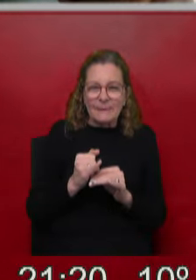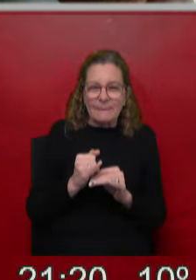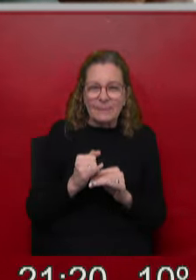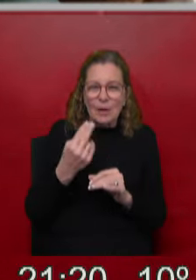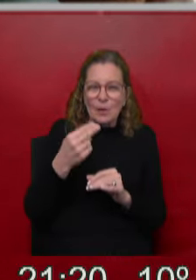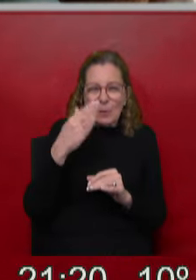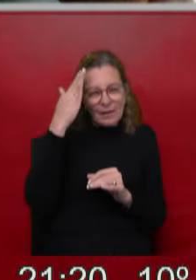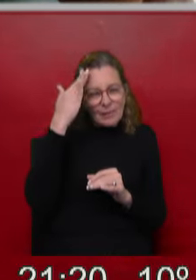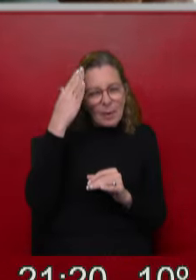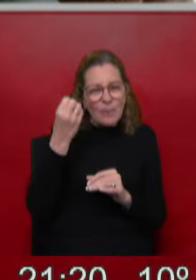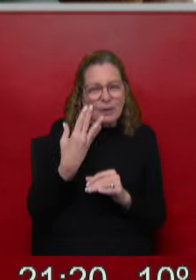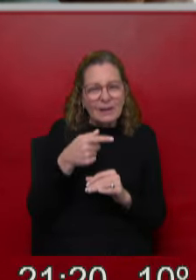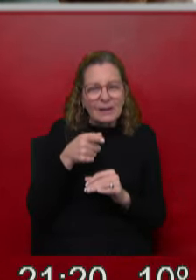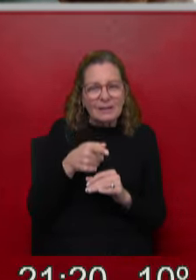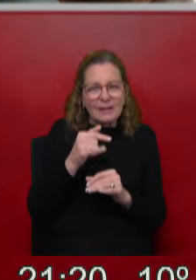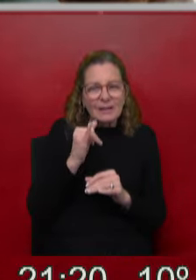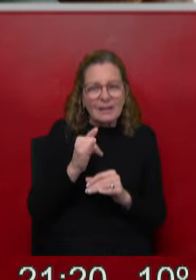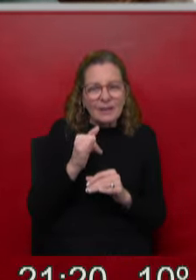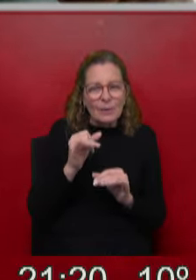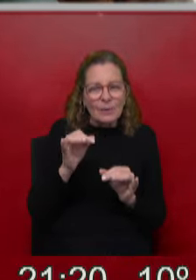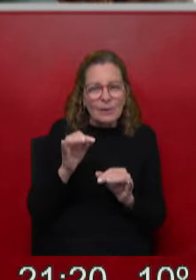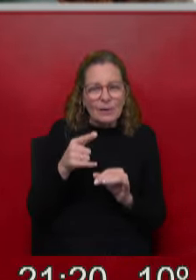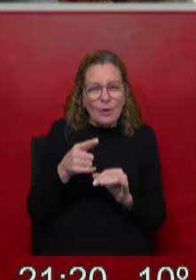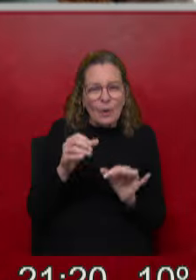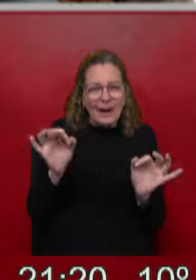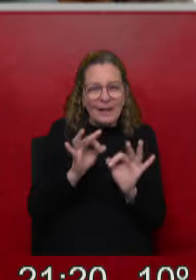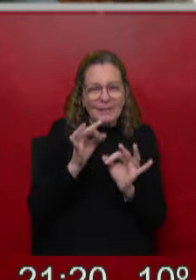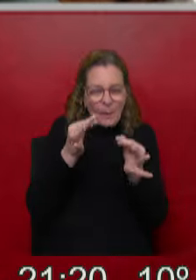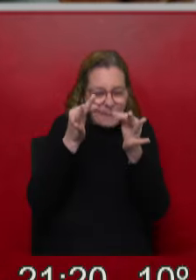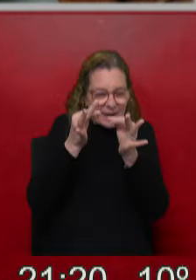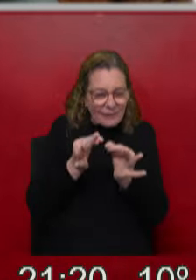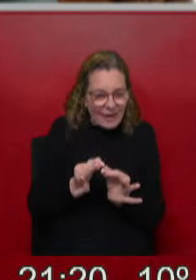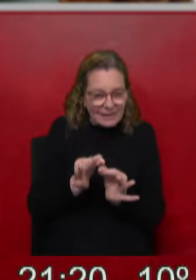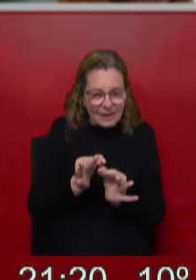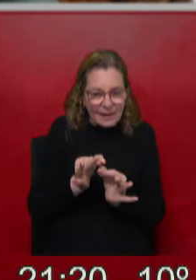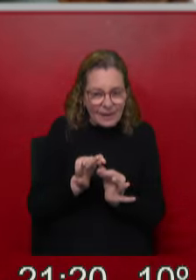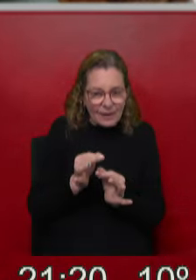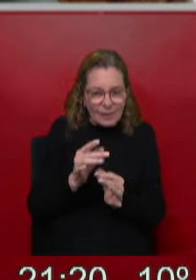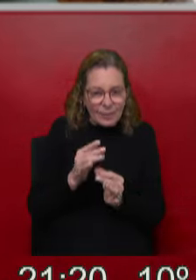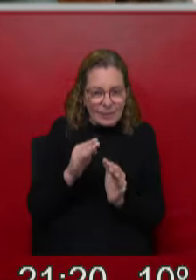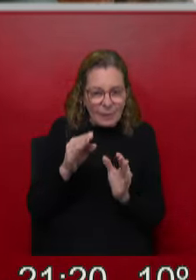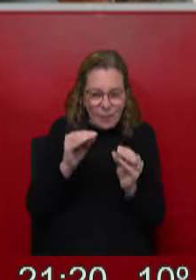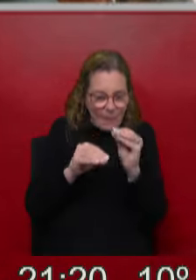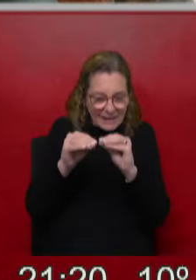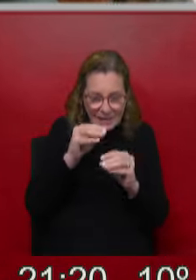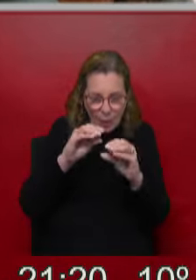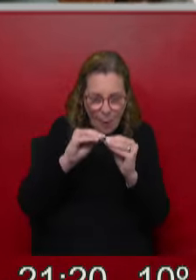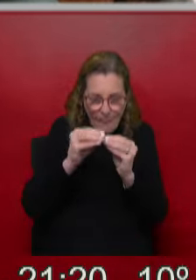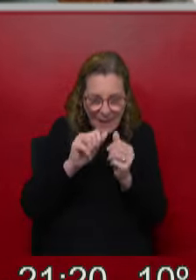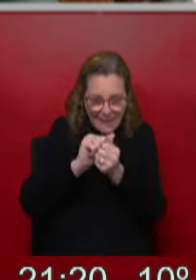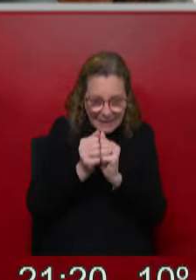nunca sabes bien por qué funciona o por qué no. No es que la canción perfecta no es una regla matemática. O si es una matemática,